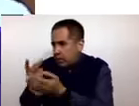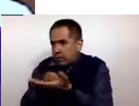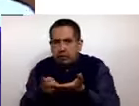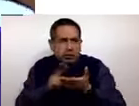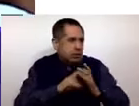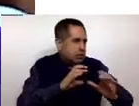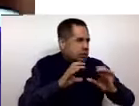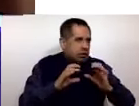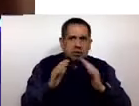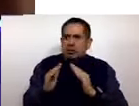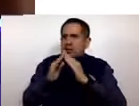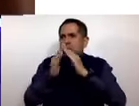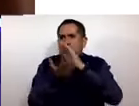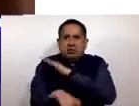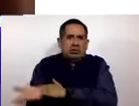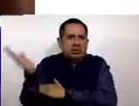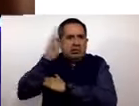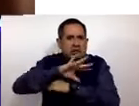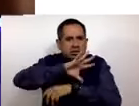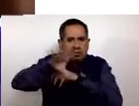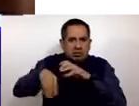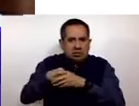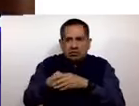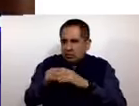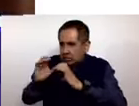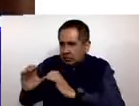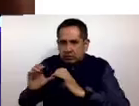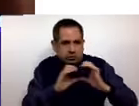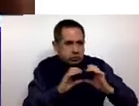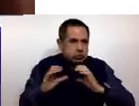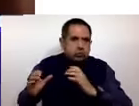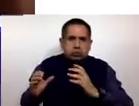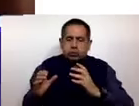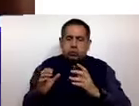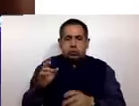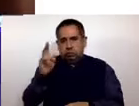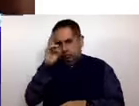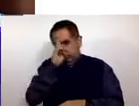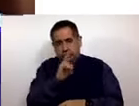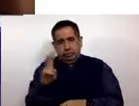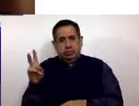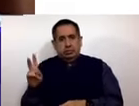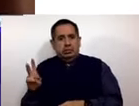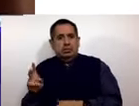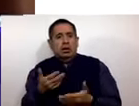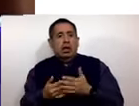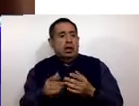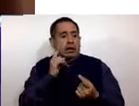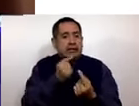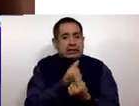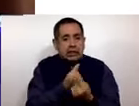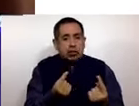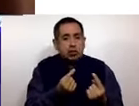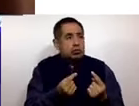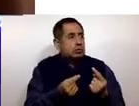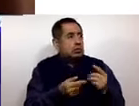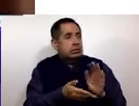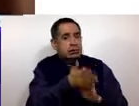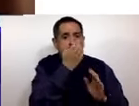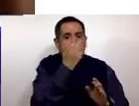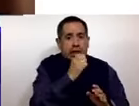¿no? Durante el confinamiento que duró mucho y todavía esto de que las niñas y los niños tomen clases dentro de